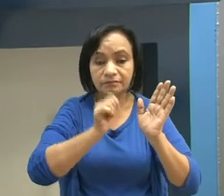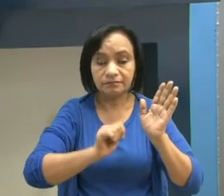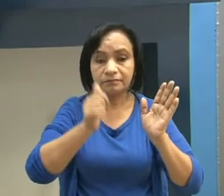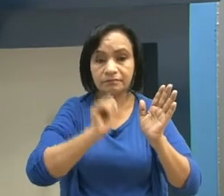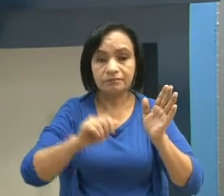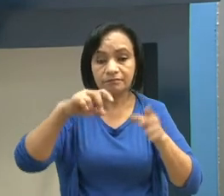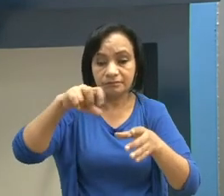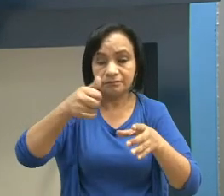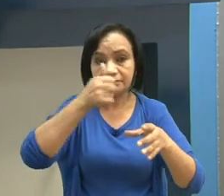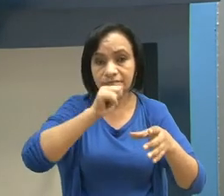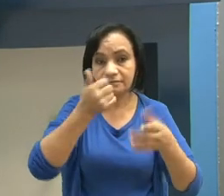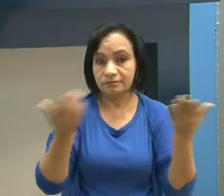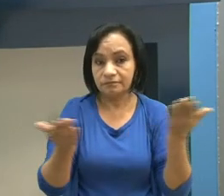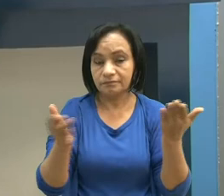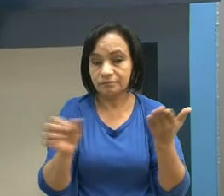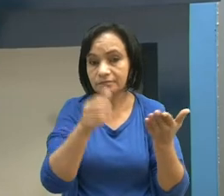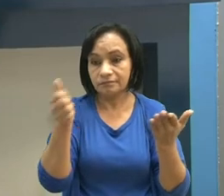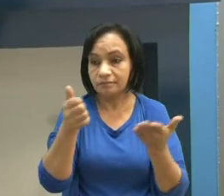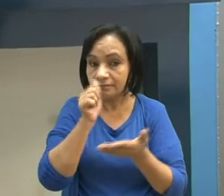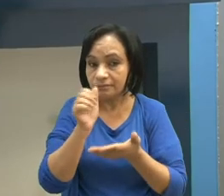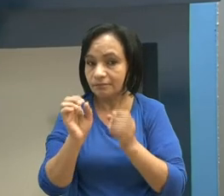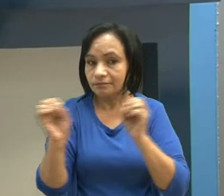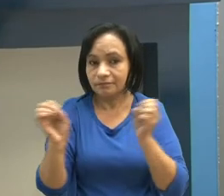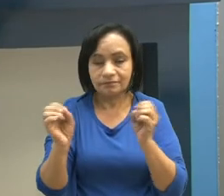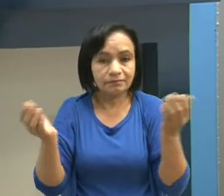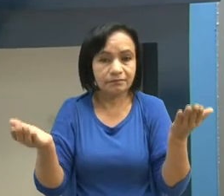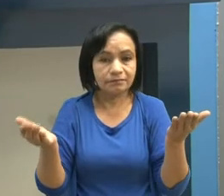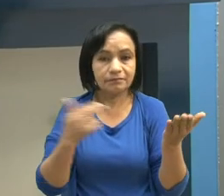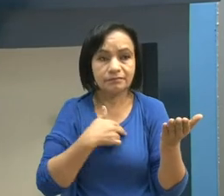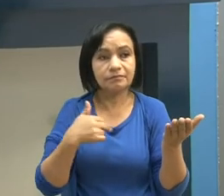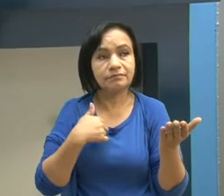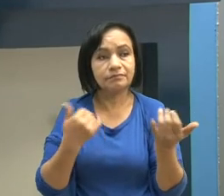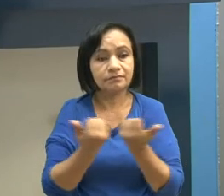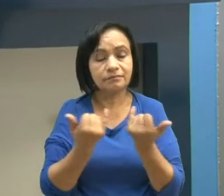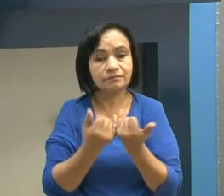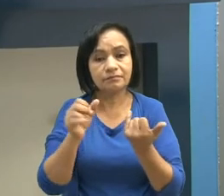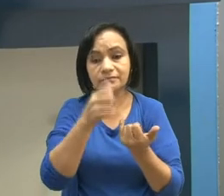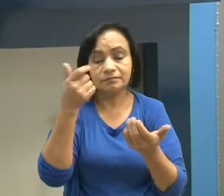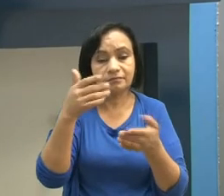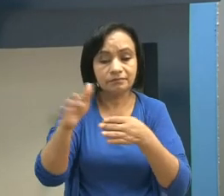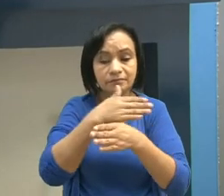realmente no tiene otra fuente de abastecimiento. Entonces, además de que hay otros gastos